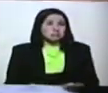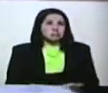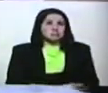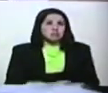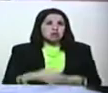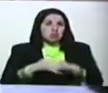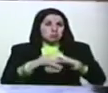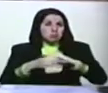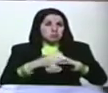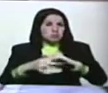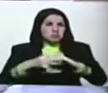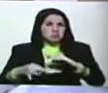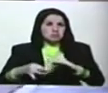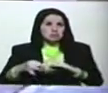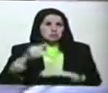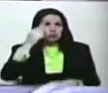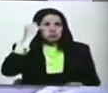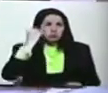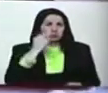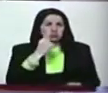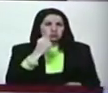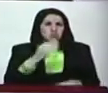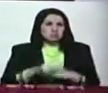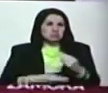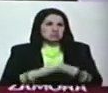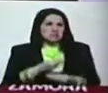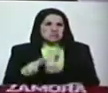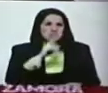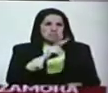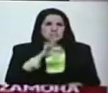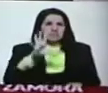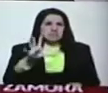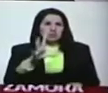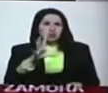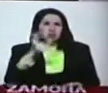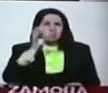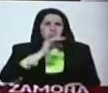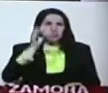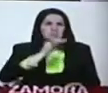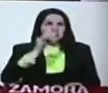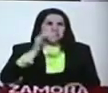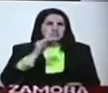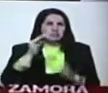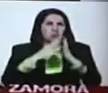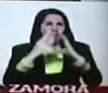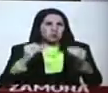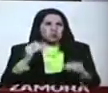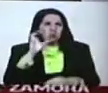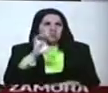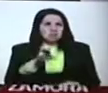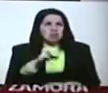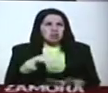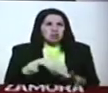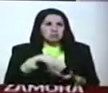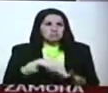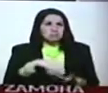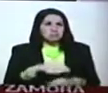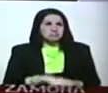Sucre se cometen el 25% de los asesinatos de todo el estado Miranda y es el